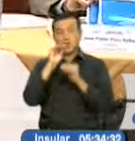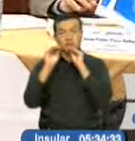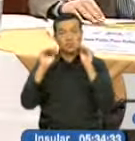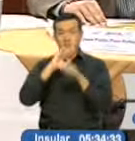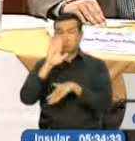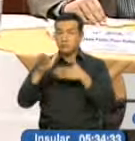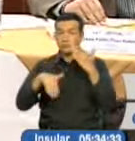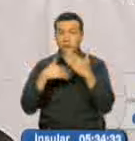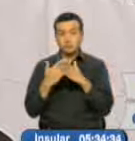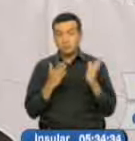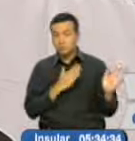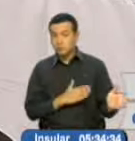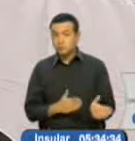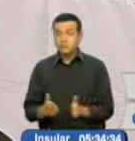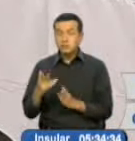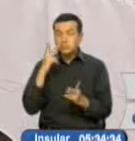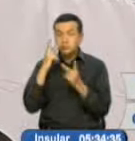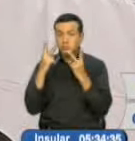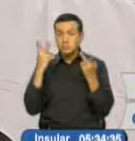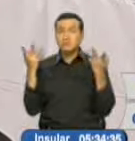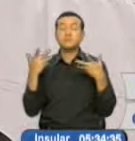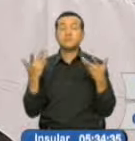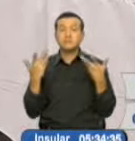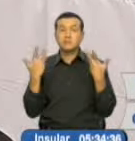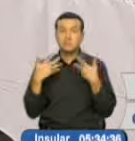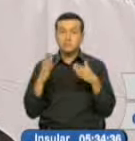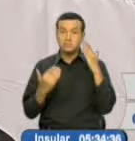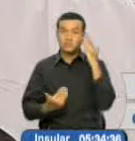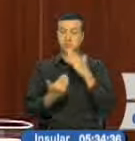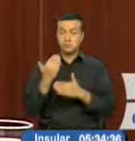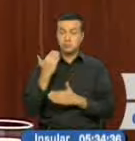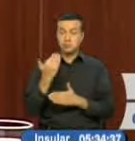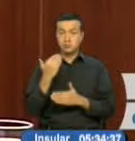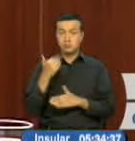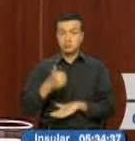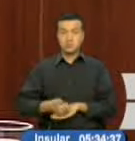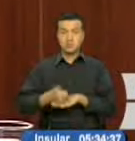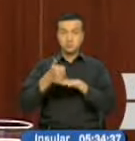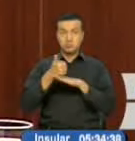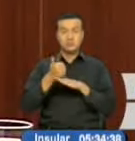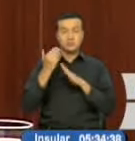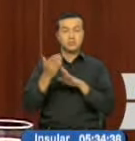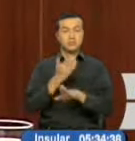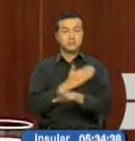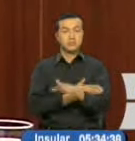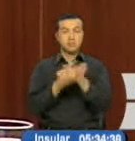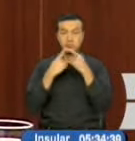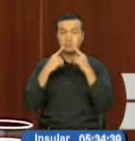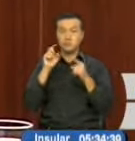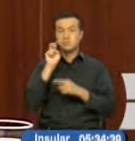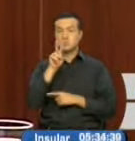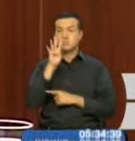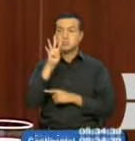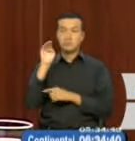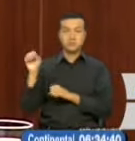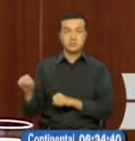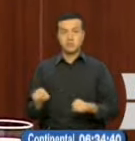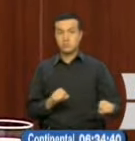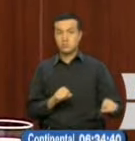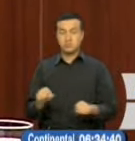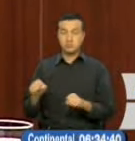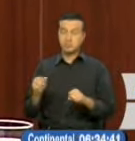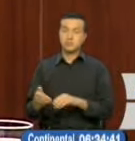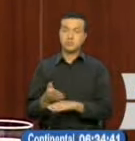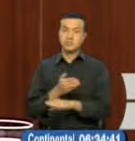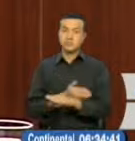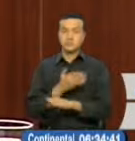recursos posibles se ventilarán previo a la posesión de las nuevas autoridades. Efectivamente será mucho antes del 24 de mayo. Por tanto,